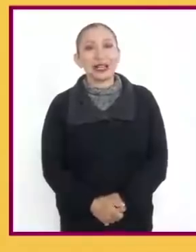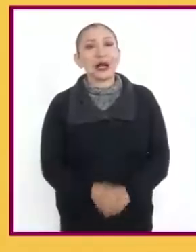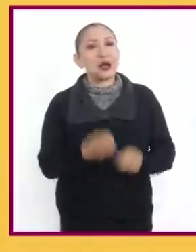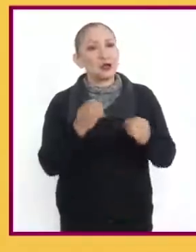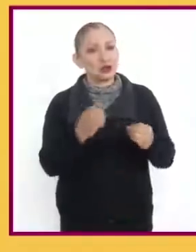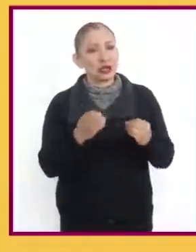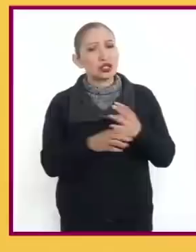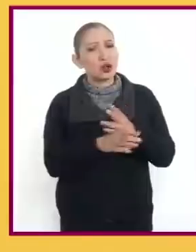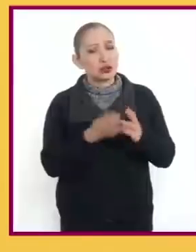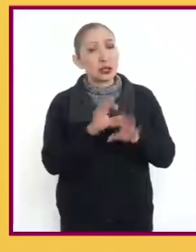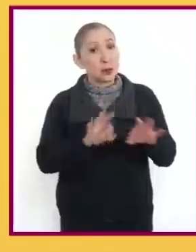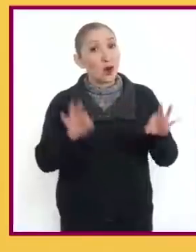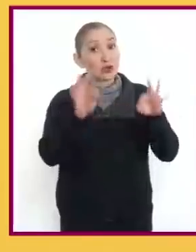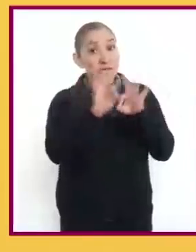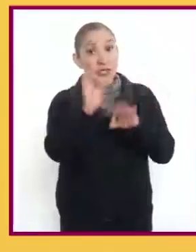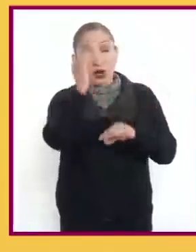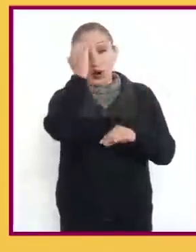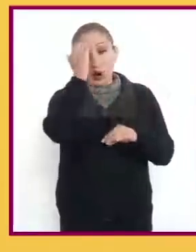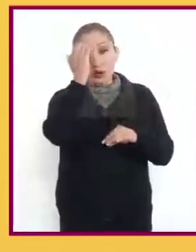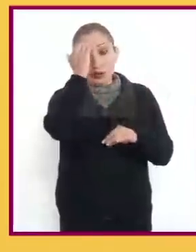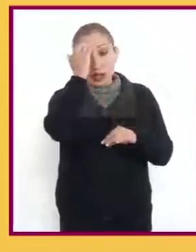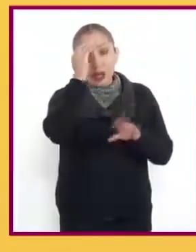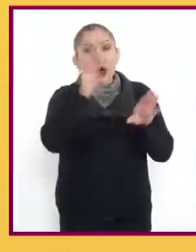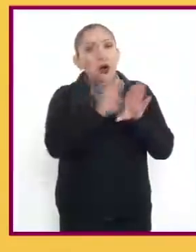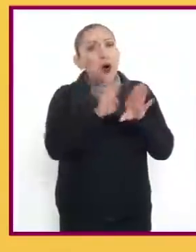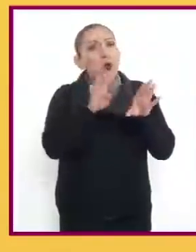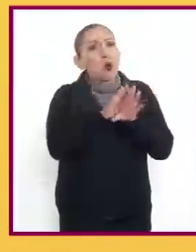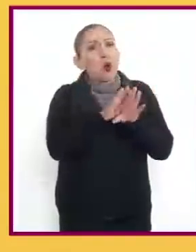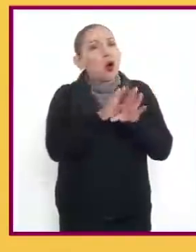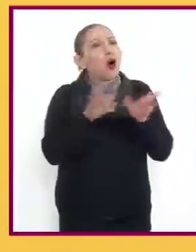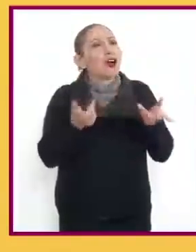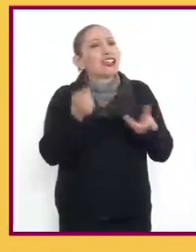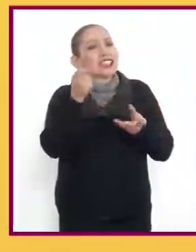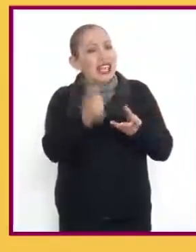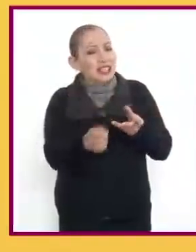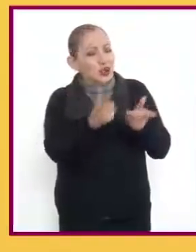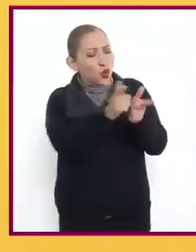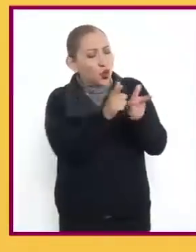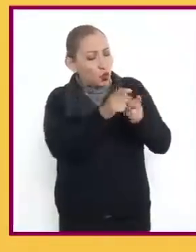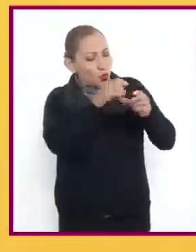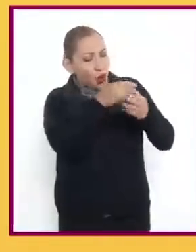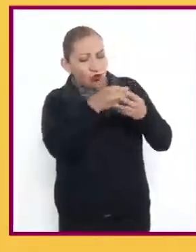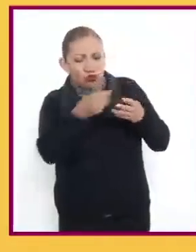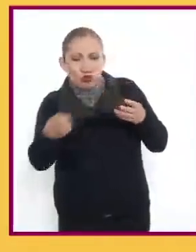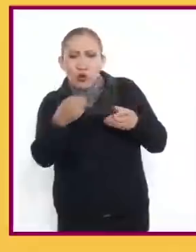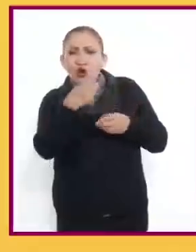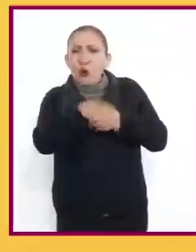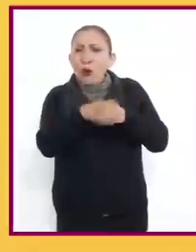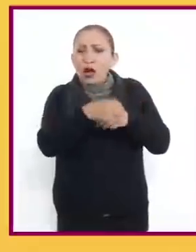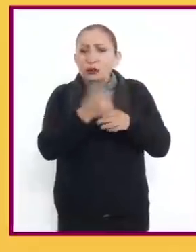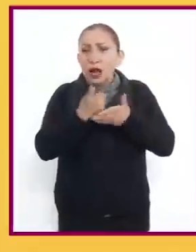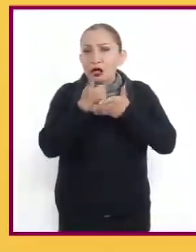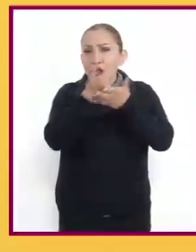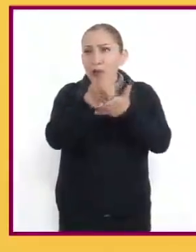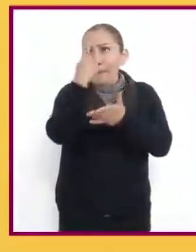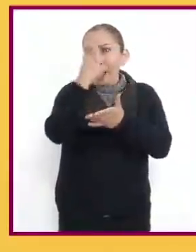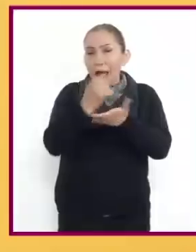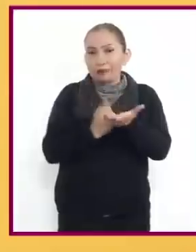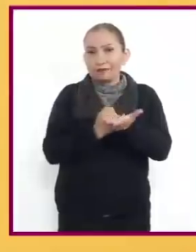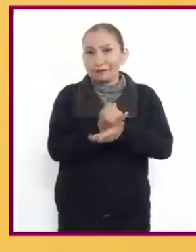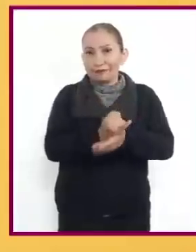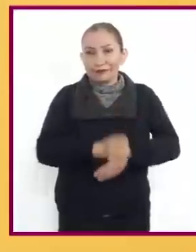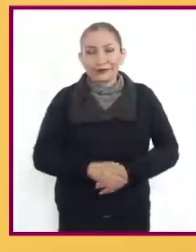muchos sentidos es importante conocer cómo se comporta un conjunto de números porque esto nos ayudará a tomar